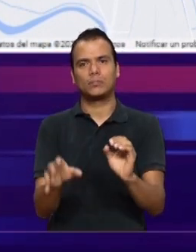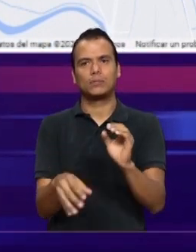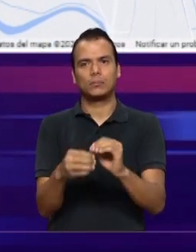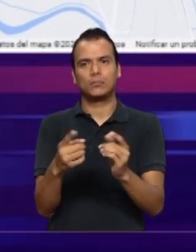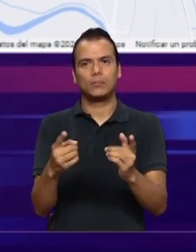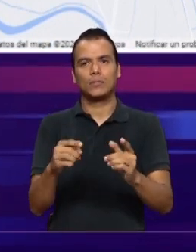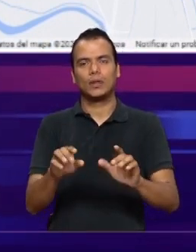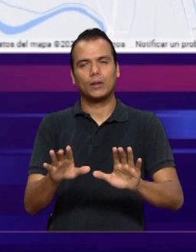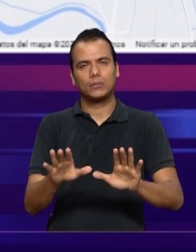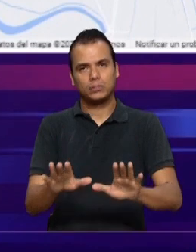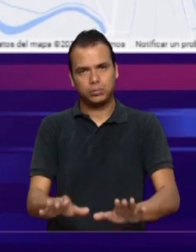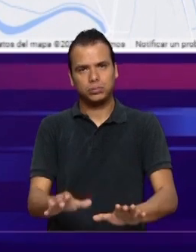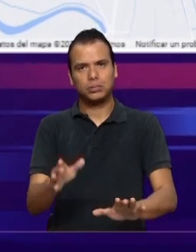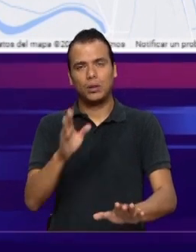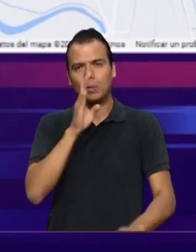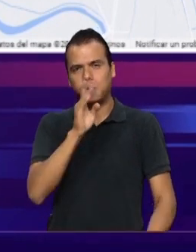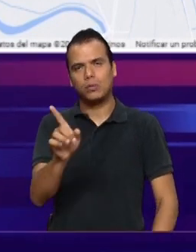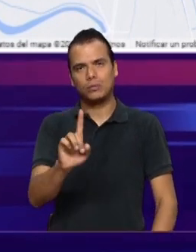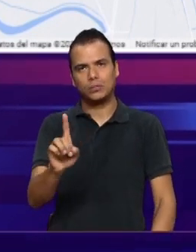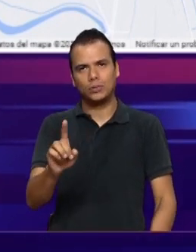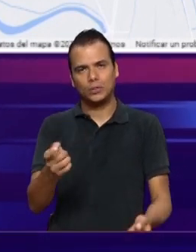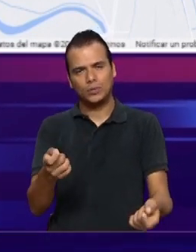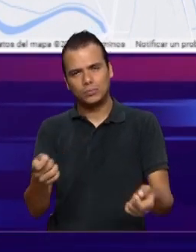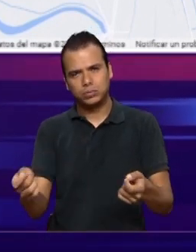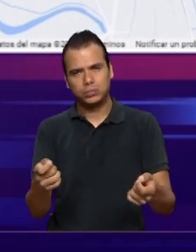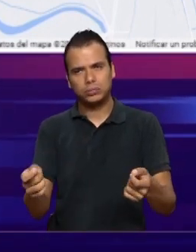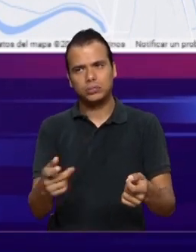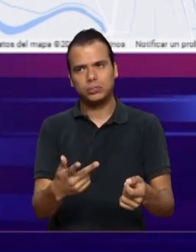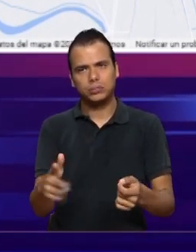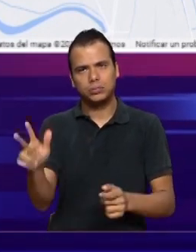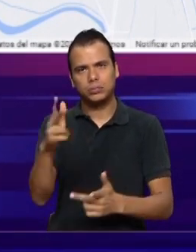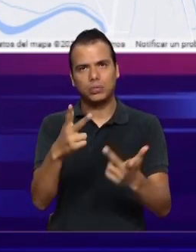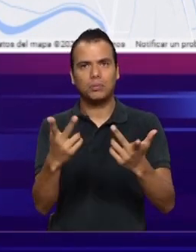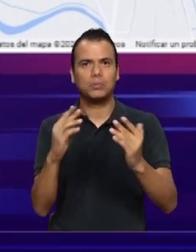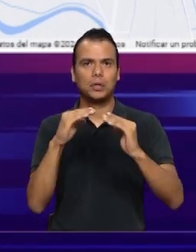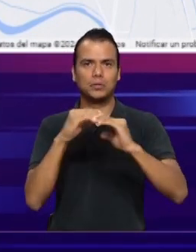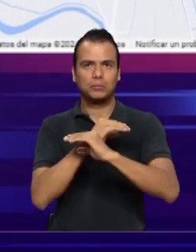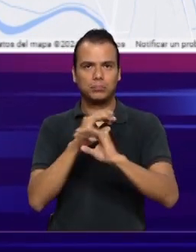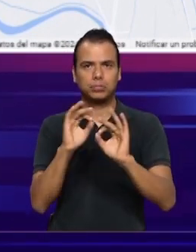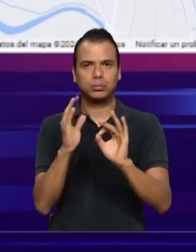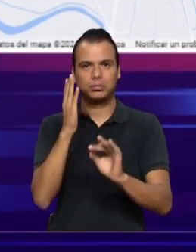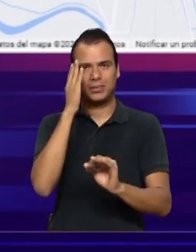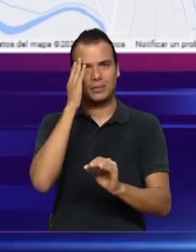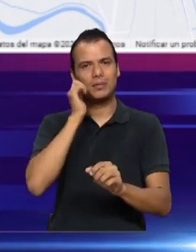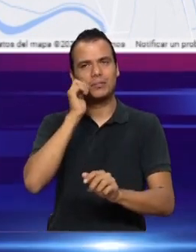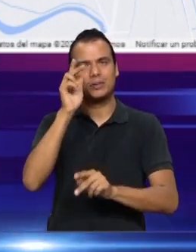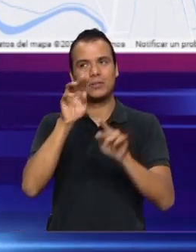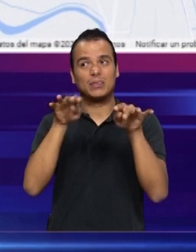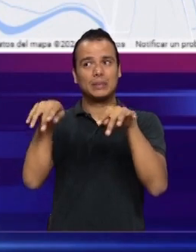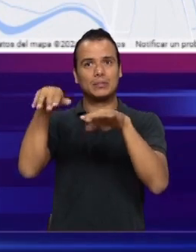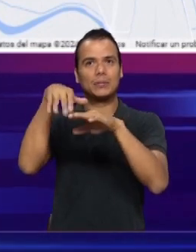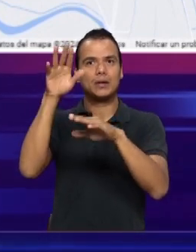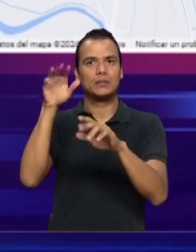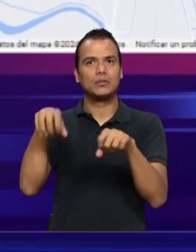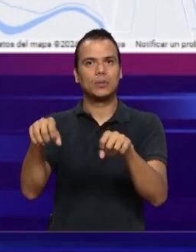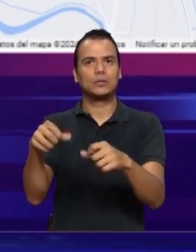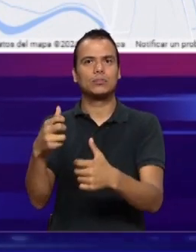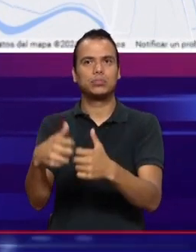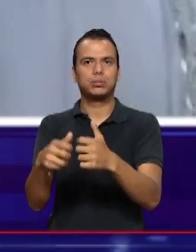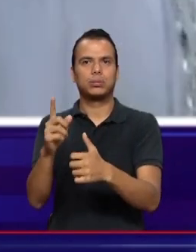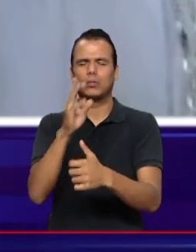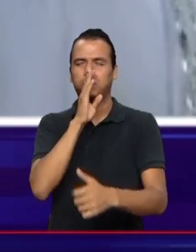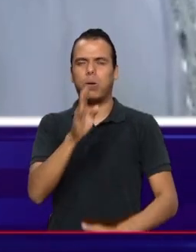la velocidad para no estigmatizar tanto al motociclista, que es uno de los principales actores en el cual se ha involucrado en siniestro